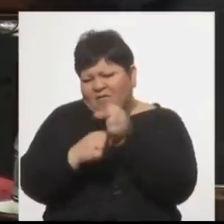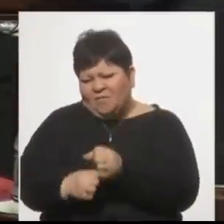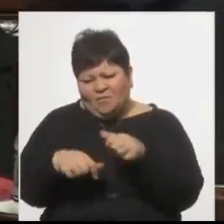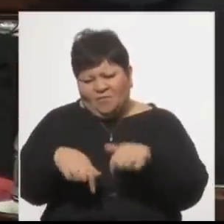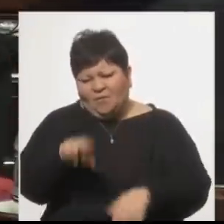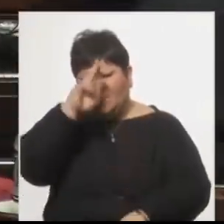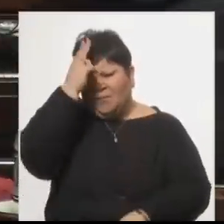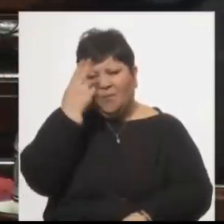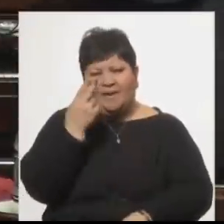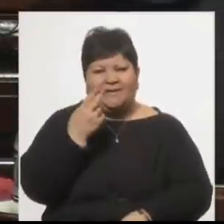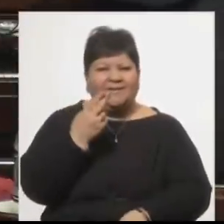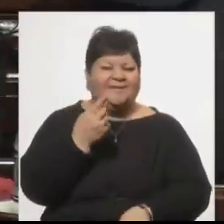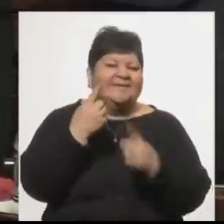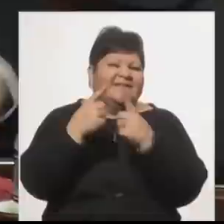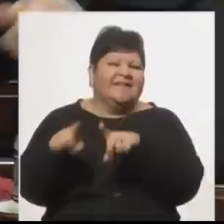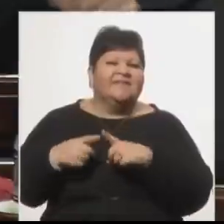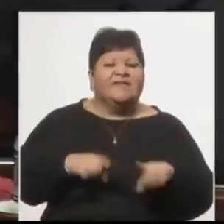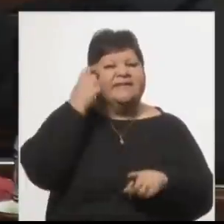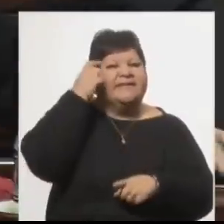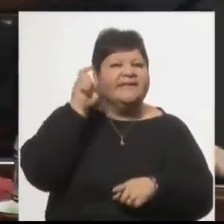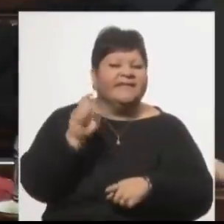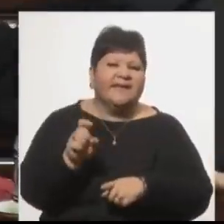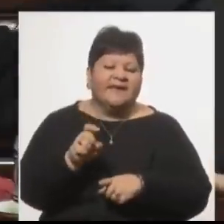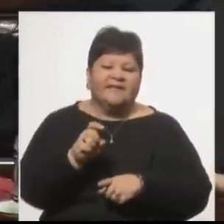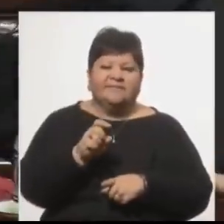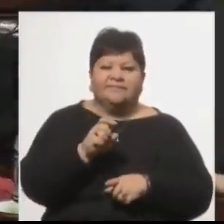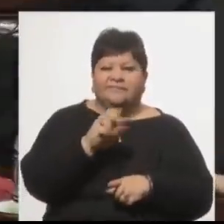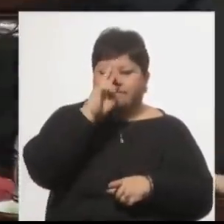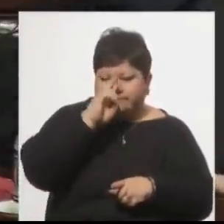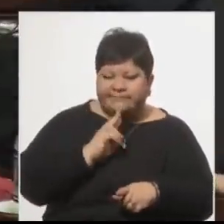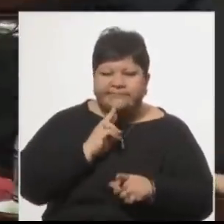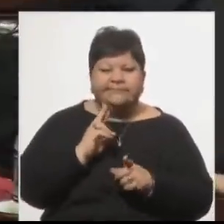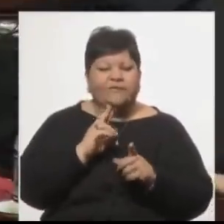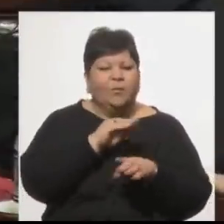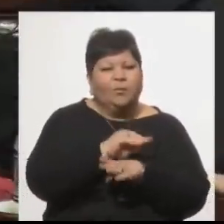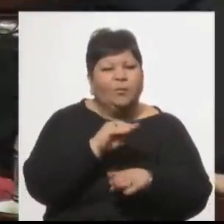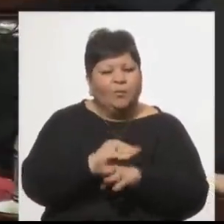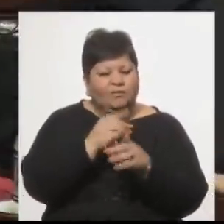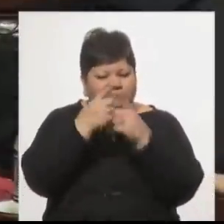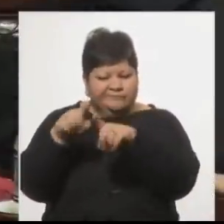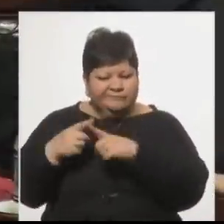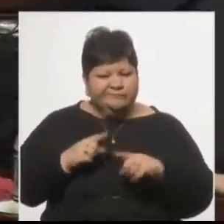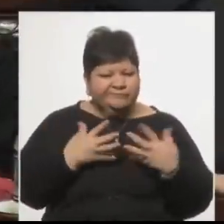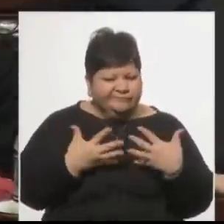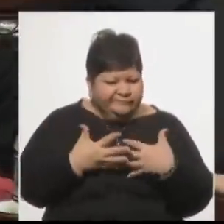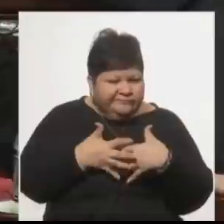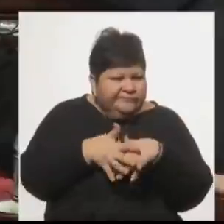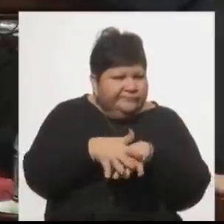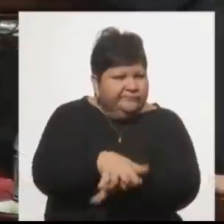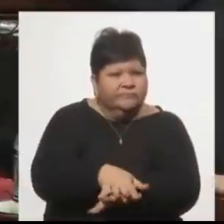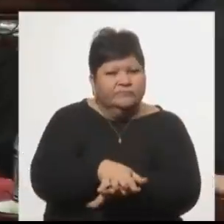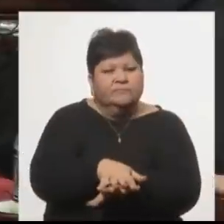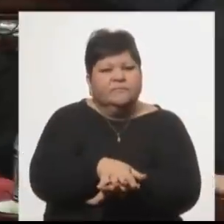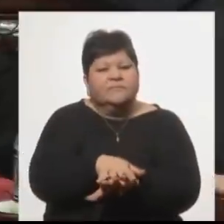de corrientes diversas, de corrientes étnicas, de corrientes culturales distintas. Y es una amalgama